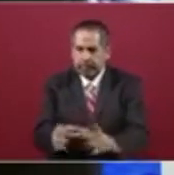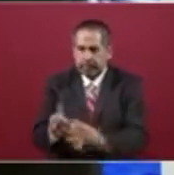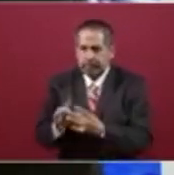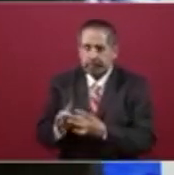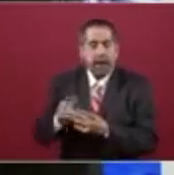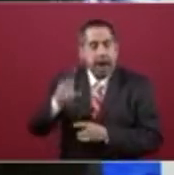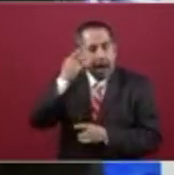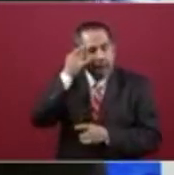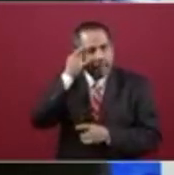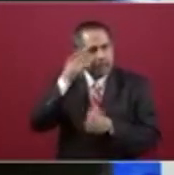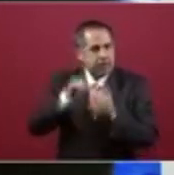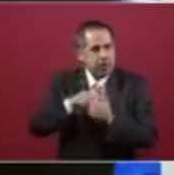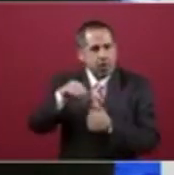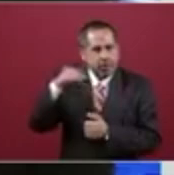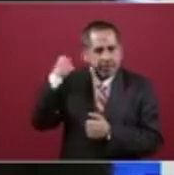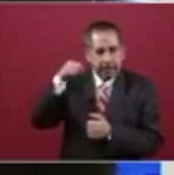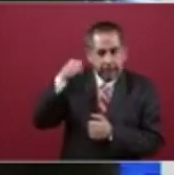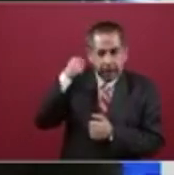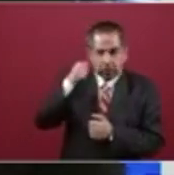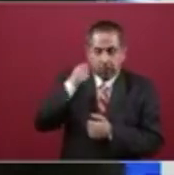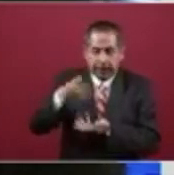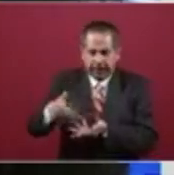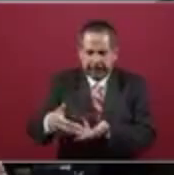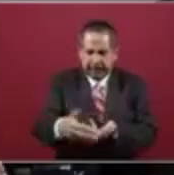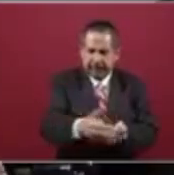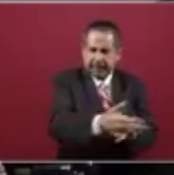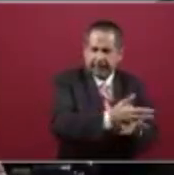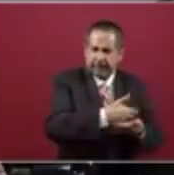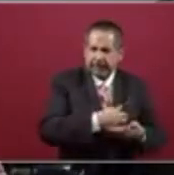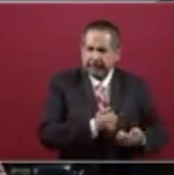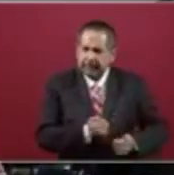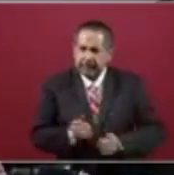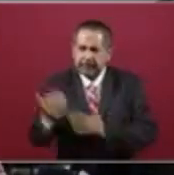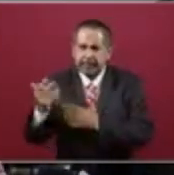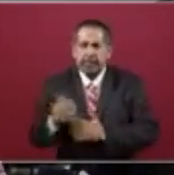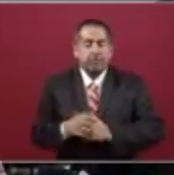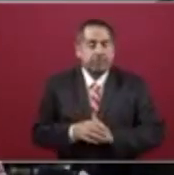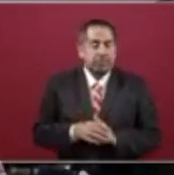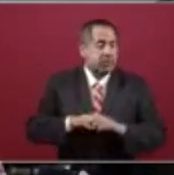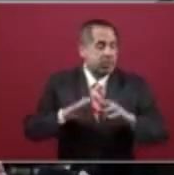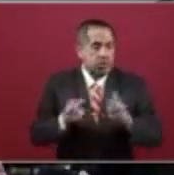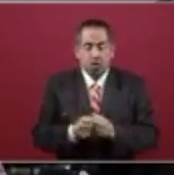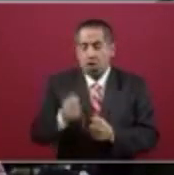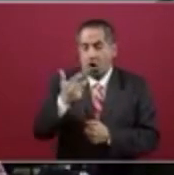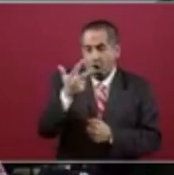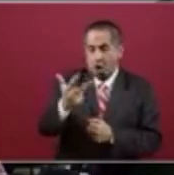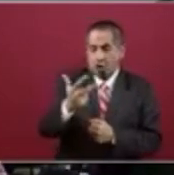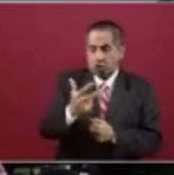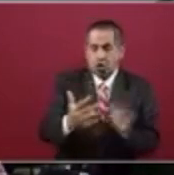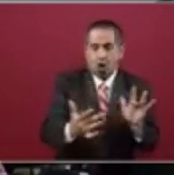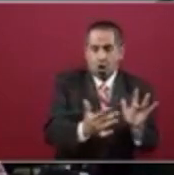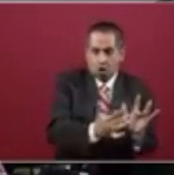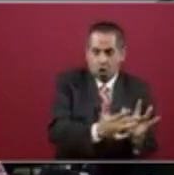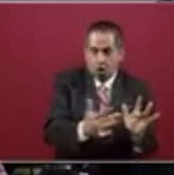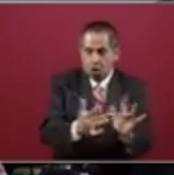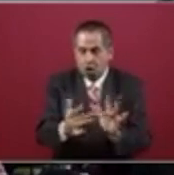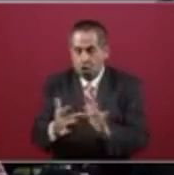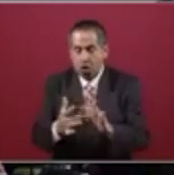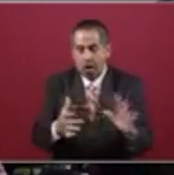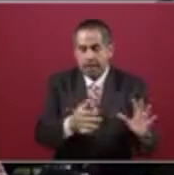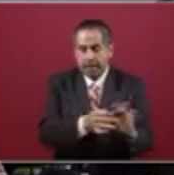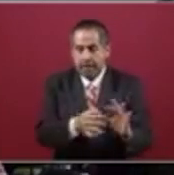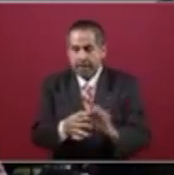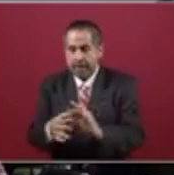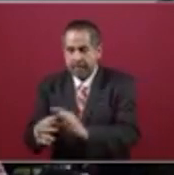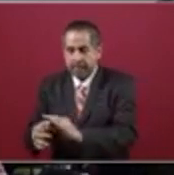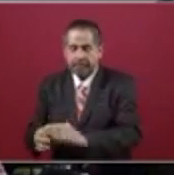el litoral de Tabasco para recoger esta producción. Entonces, 8 interconexiones en plataformas existentes. La